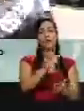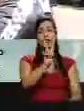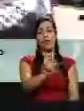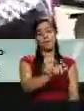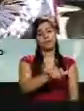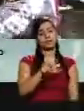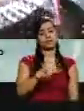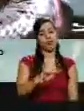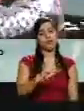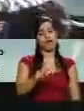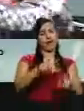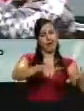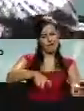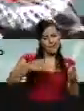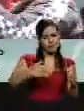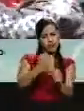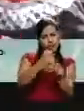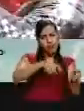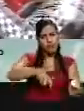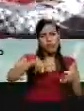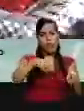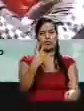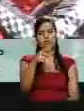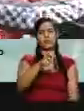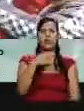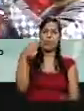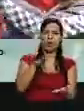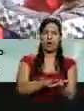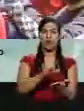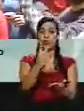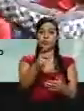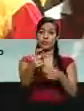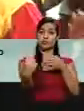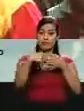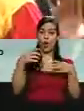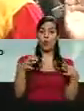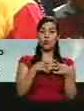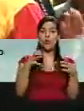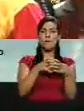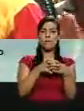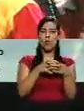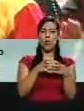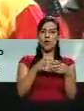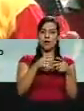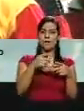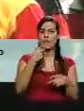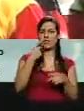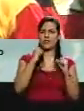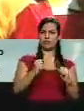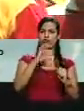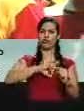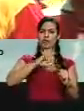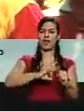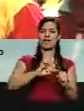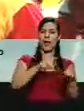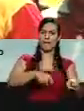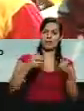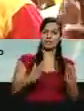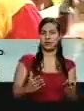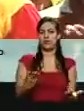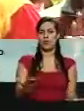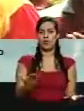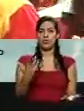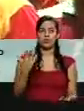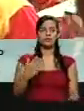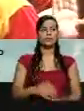dos compañeros campesinos y militantes del Frente Campesino Ezequiel Zamora. Estamos en plena acción cumpliendo un mandato